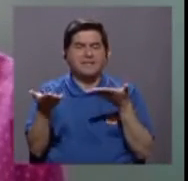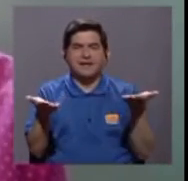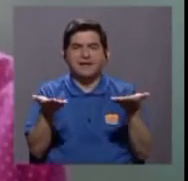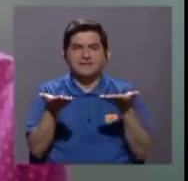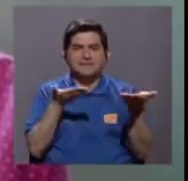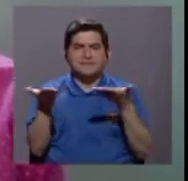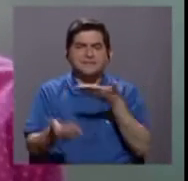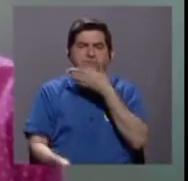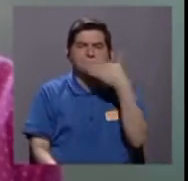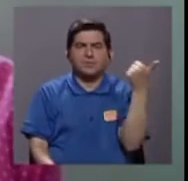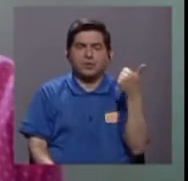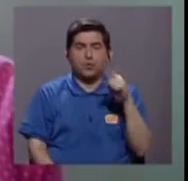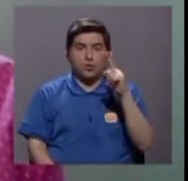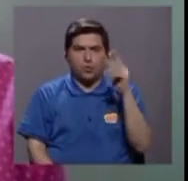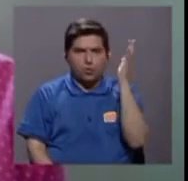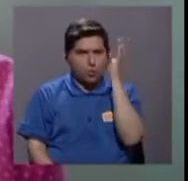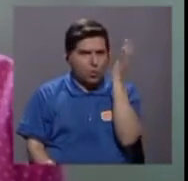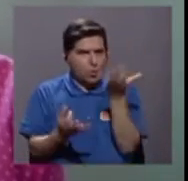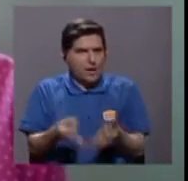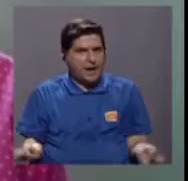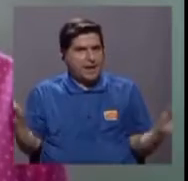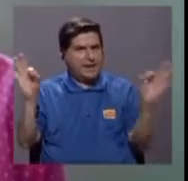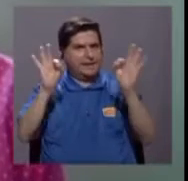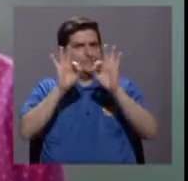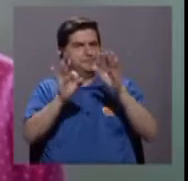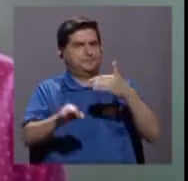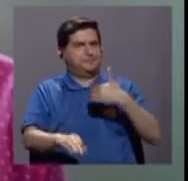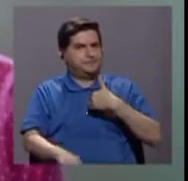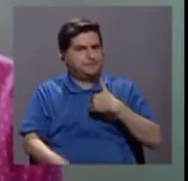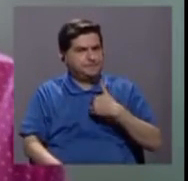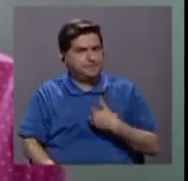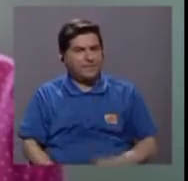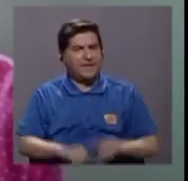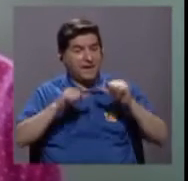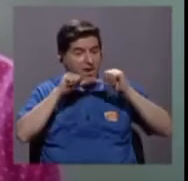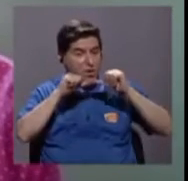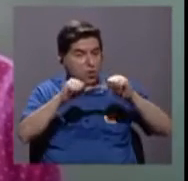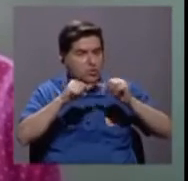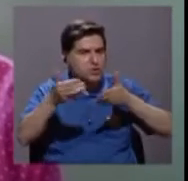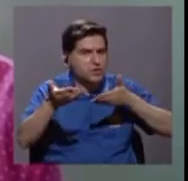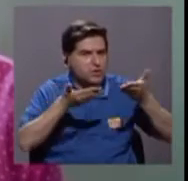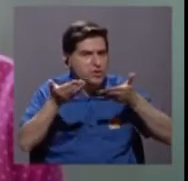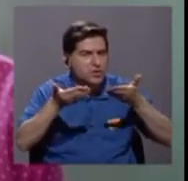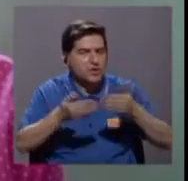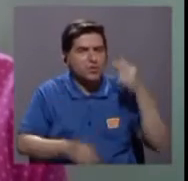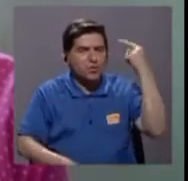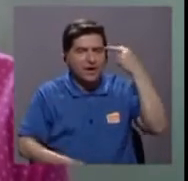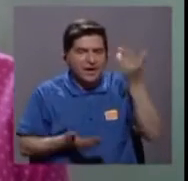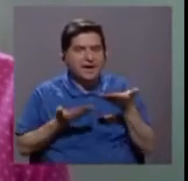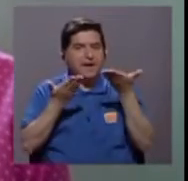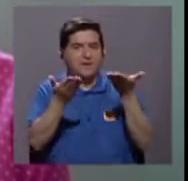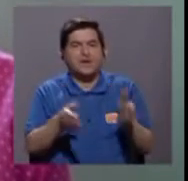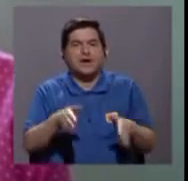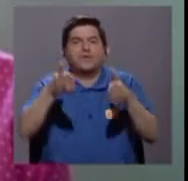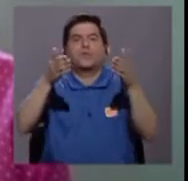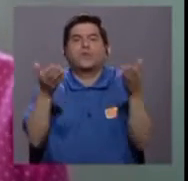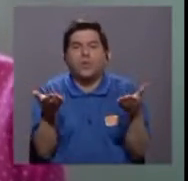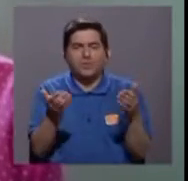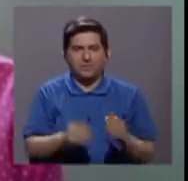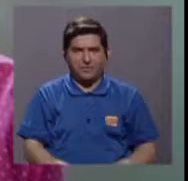servicio, porque aquí hay una preocupación importante y es la continuidad de los servicios del Estado. O sea, ¿cómo